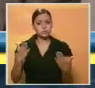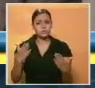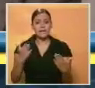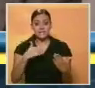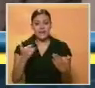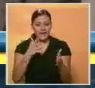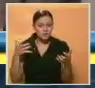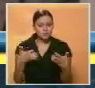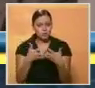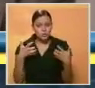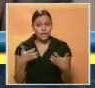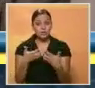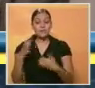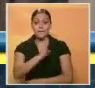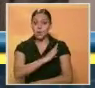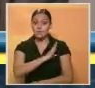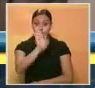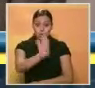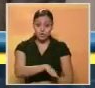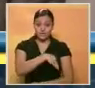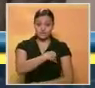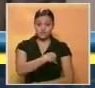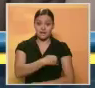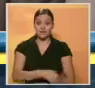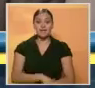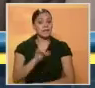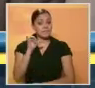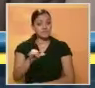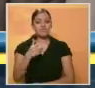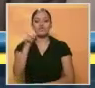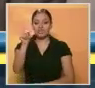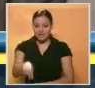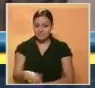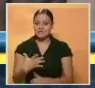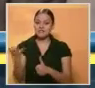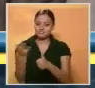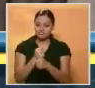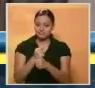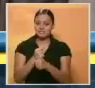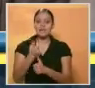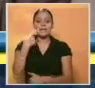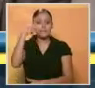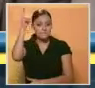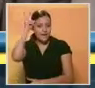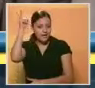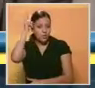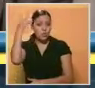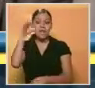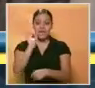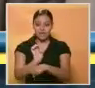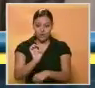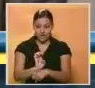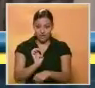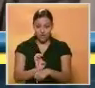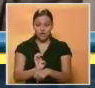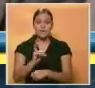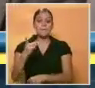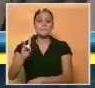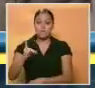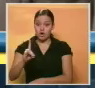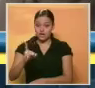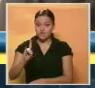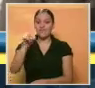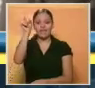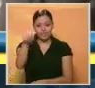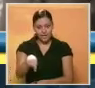dar la batalla en las propias universidades. Ese fenómeno lo encuentro también en el Perú, en Ecuador, en Bolivia